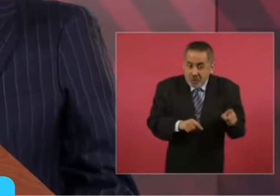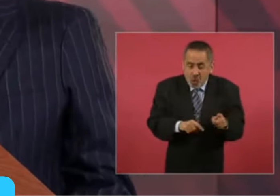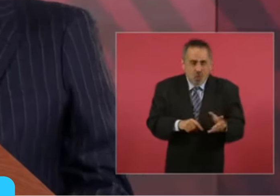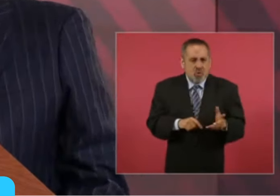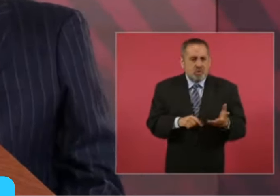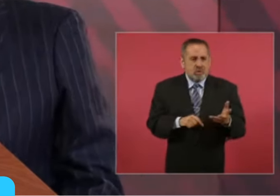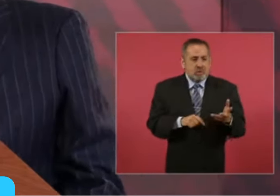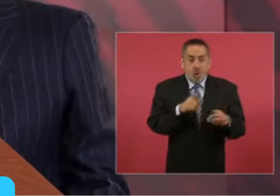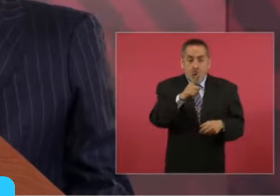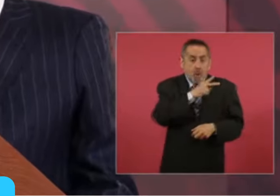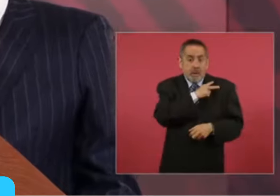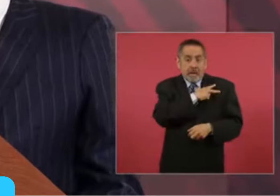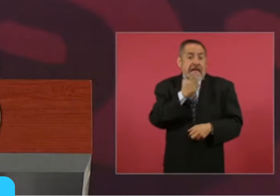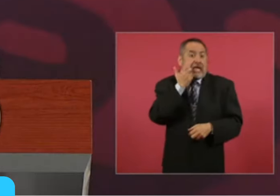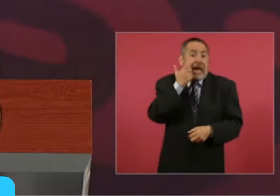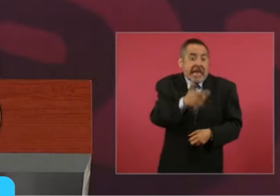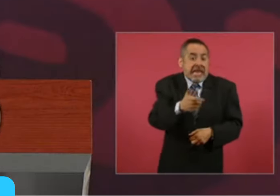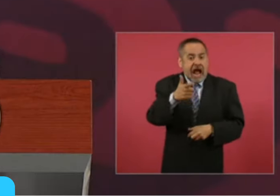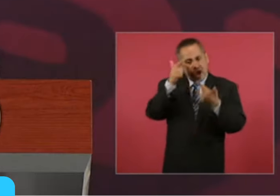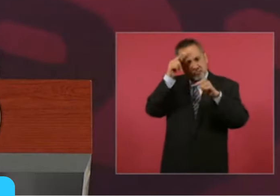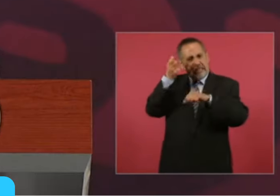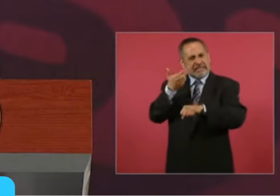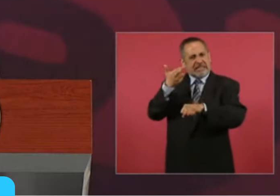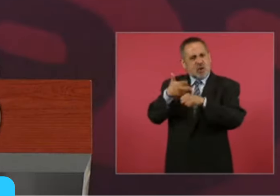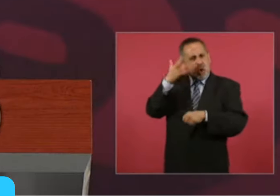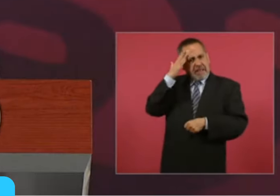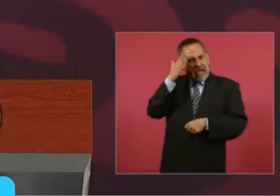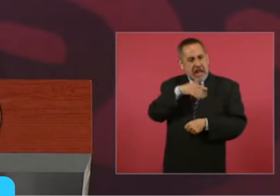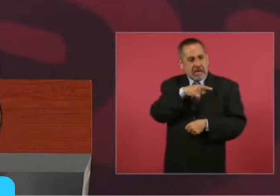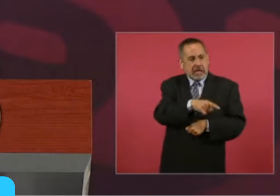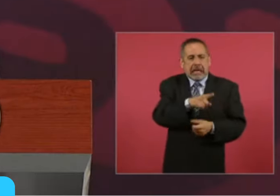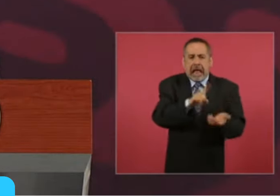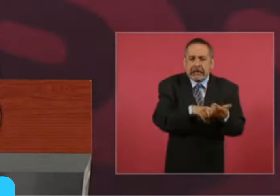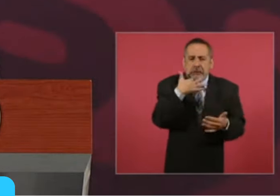un aspirante a secretario de Marina.